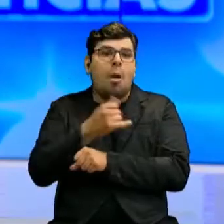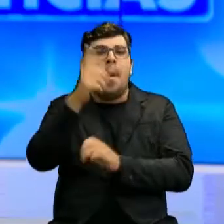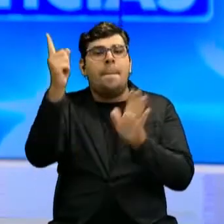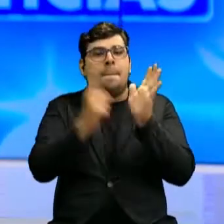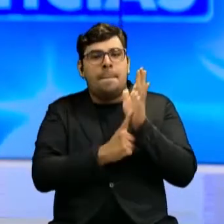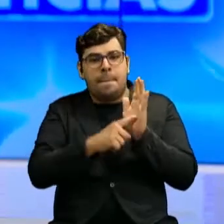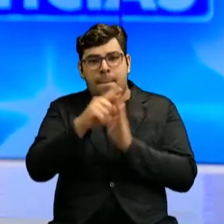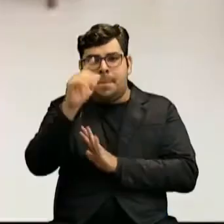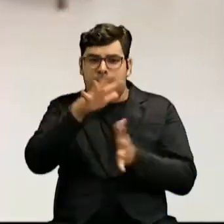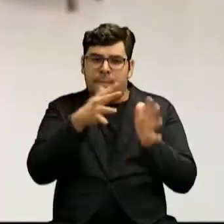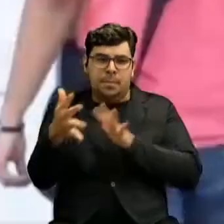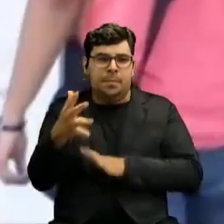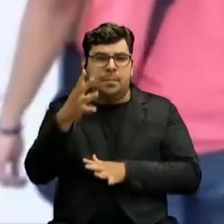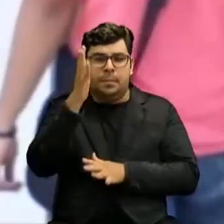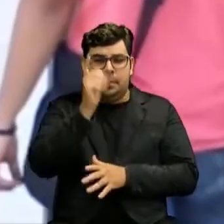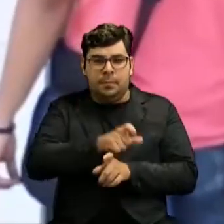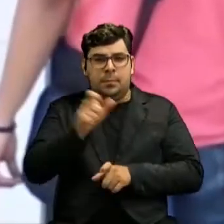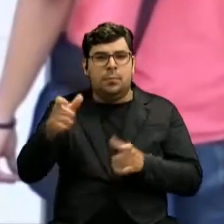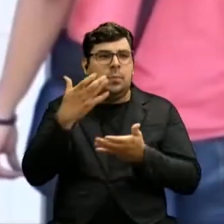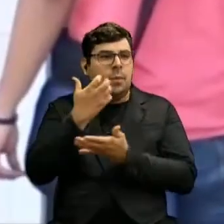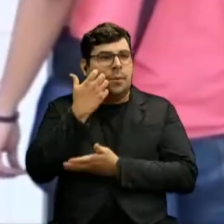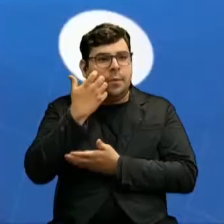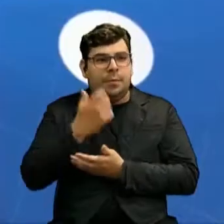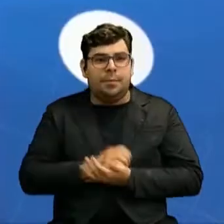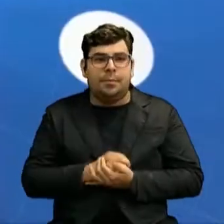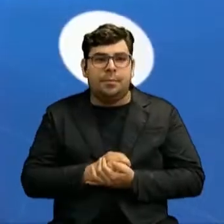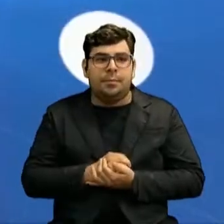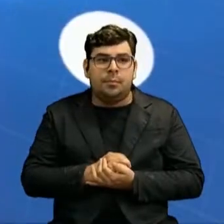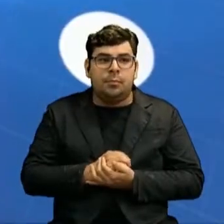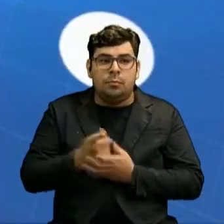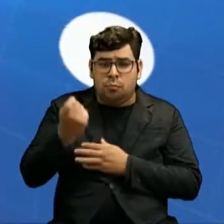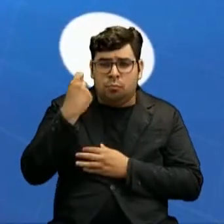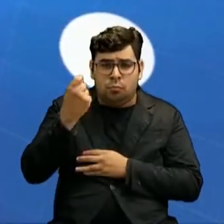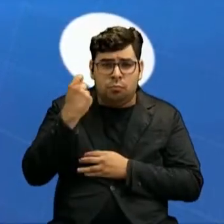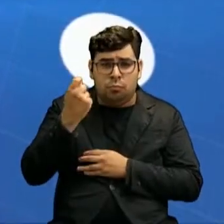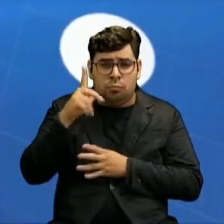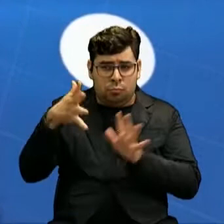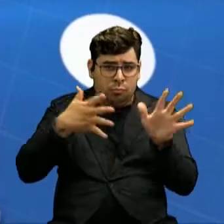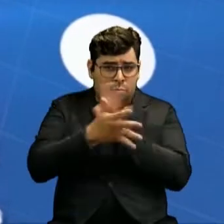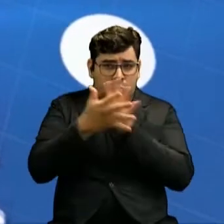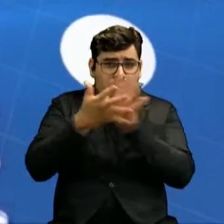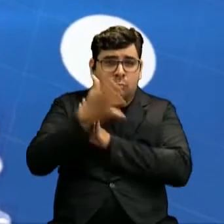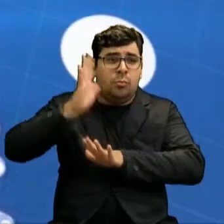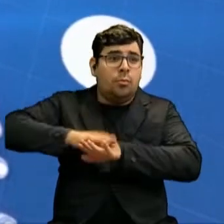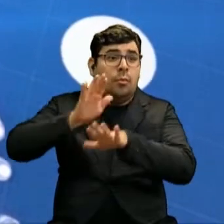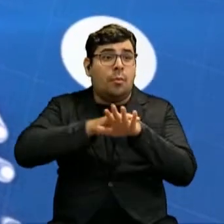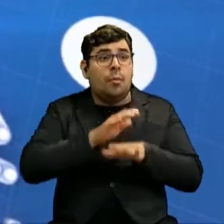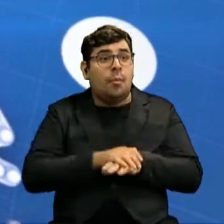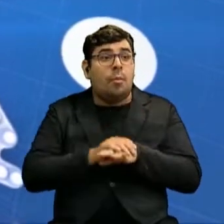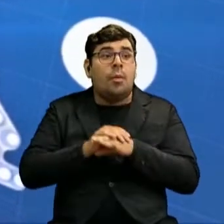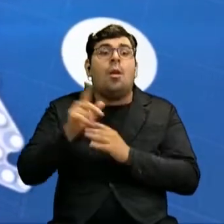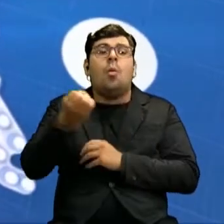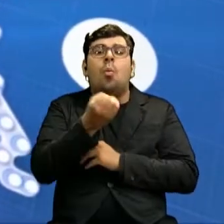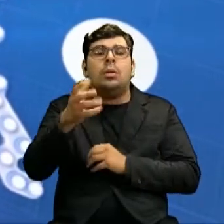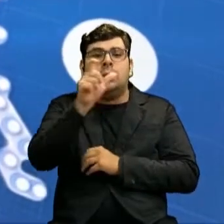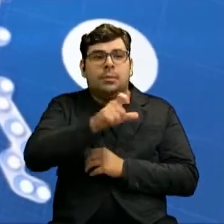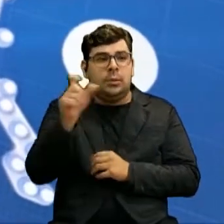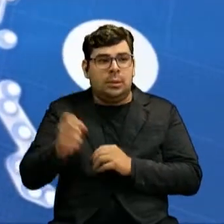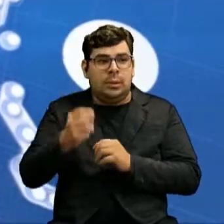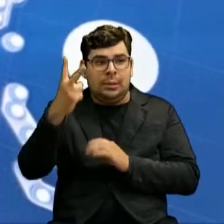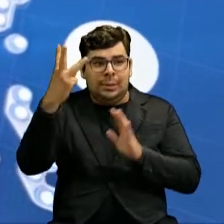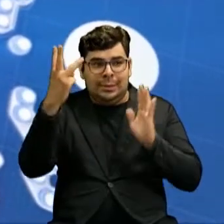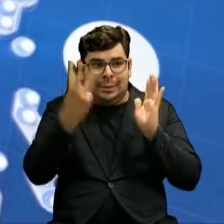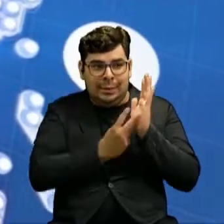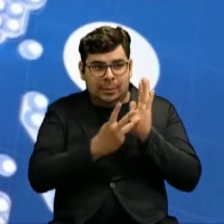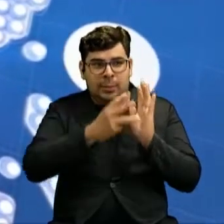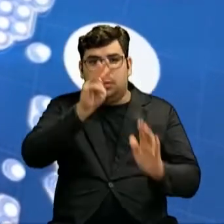puerto petrolero. Luego de conocerse el último reporte entregado por la Oficina de Comunicaciones, hay confirmados 3.475